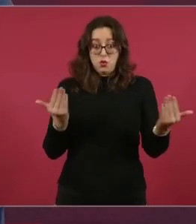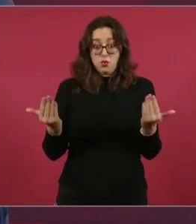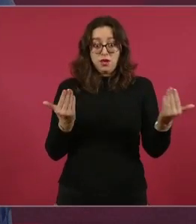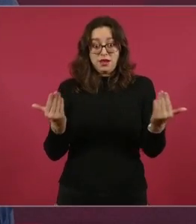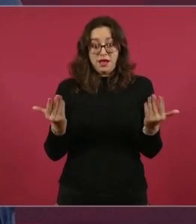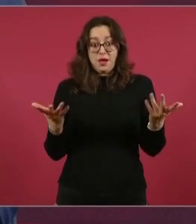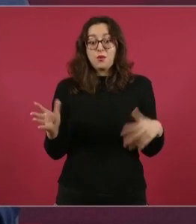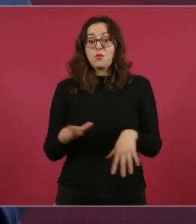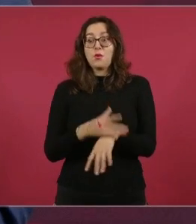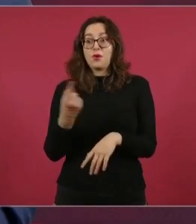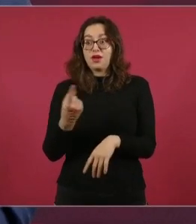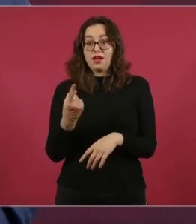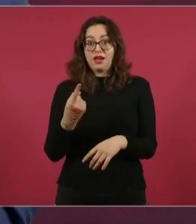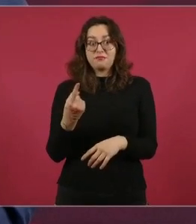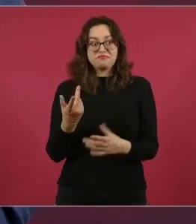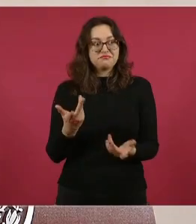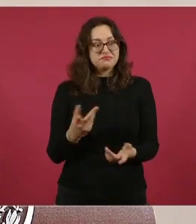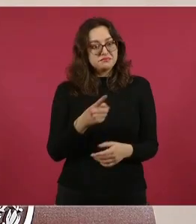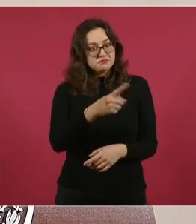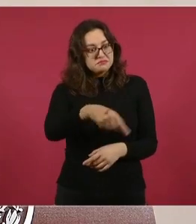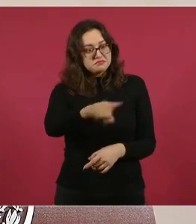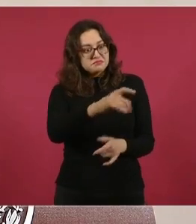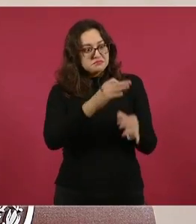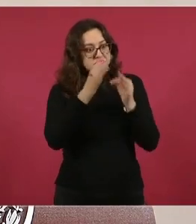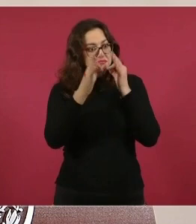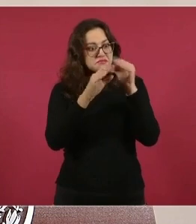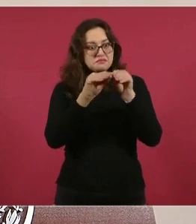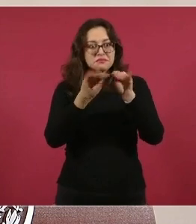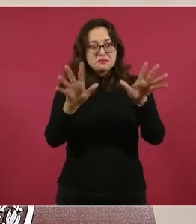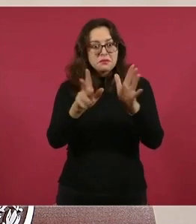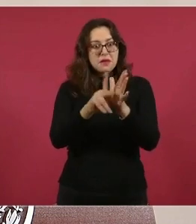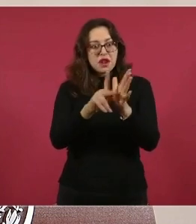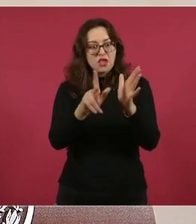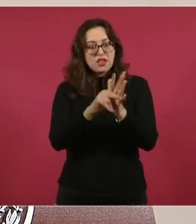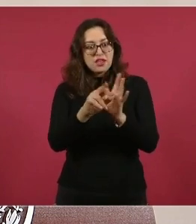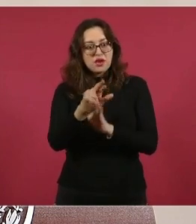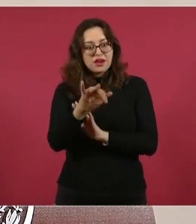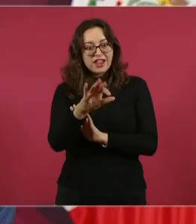pues no lo dicen así, ni lo van a leer en el Reforma,